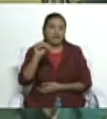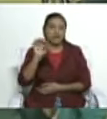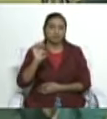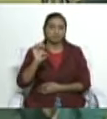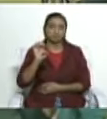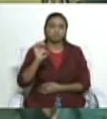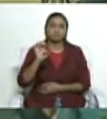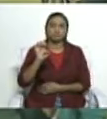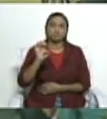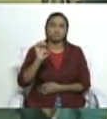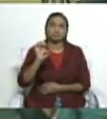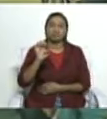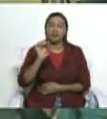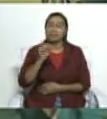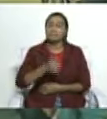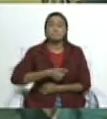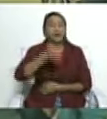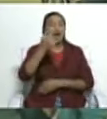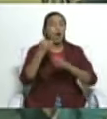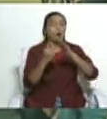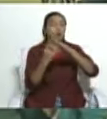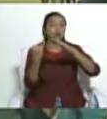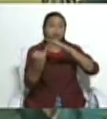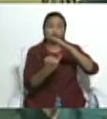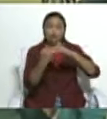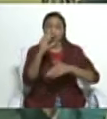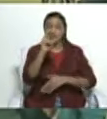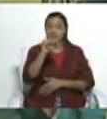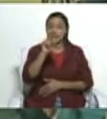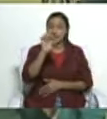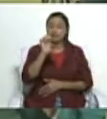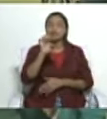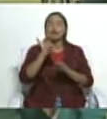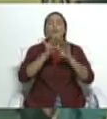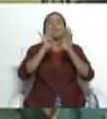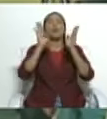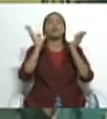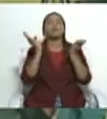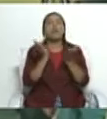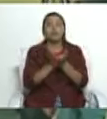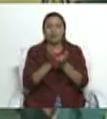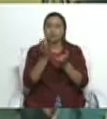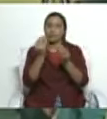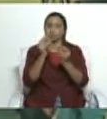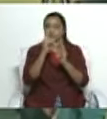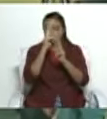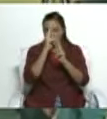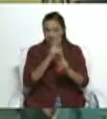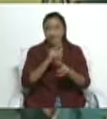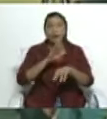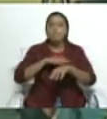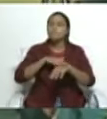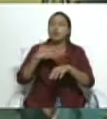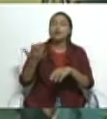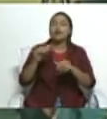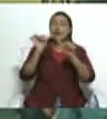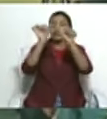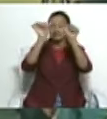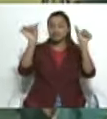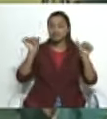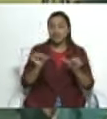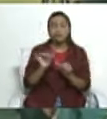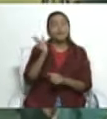una de las instituciones que mundialmente es respetada porque tenemos el mejor sistema